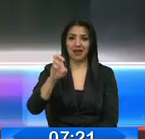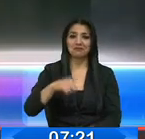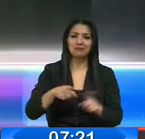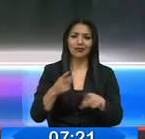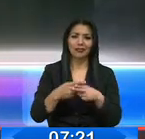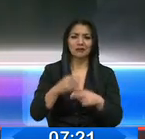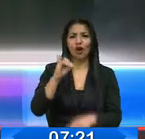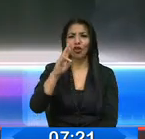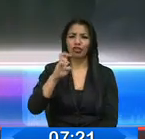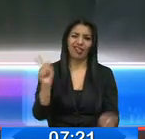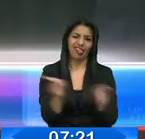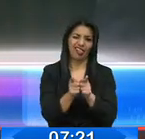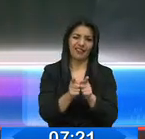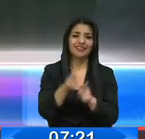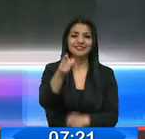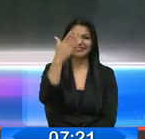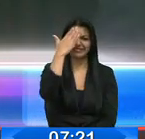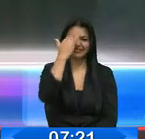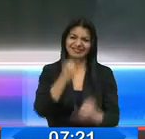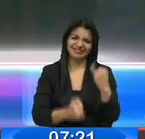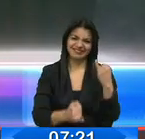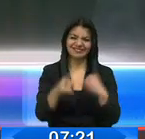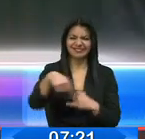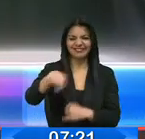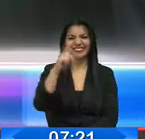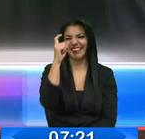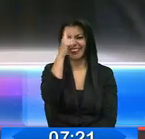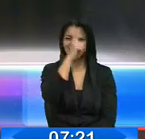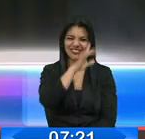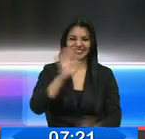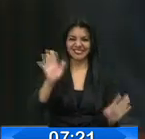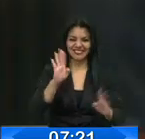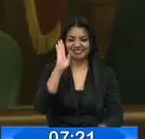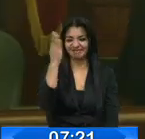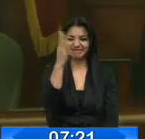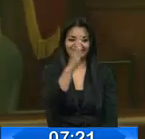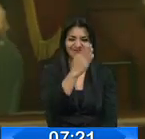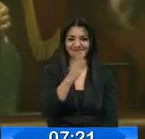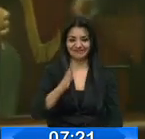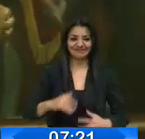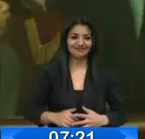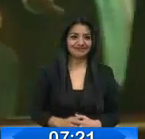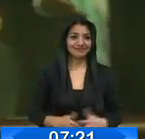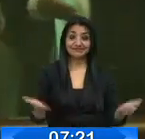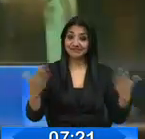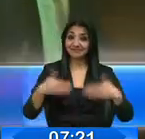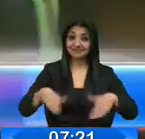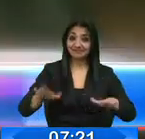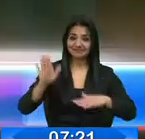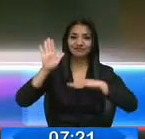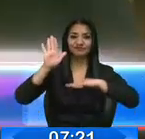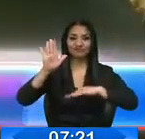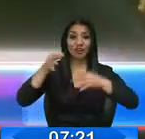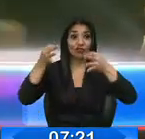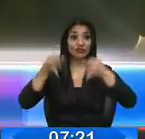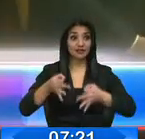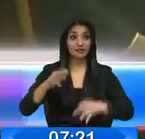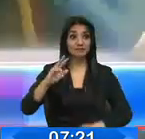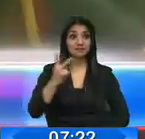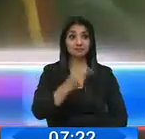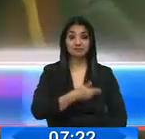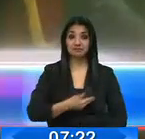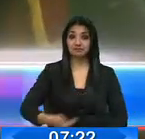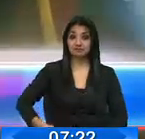llamen Otto porque ya sabemos que lo del apellido no va a funcionar, estamos seguros. Superado esto y tras ser posesionado oficialmente ante la